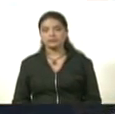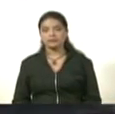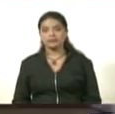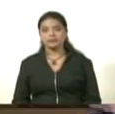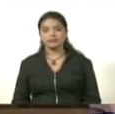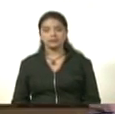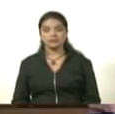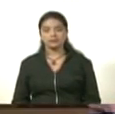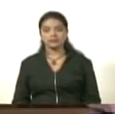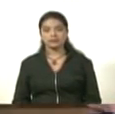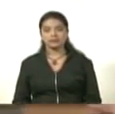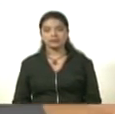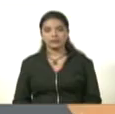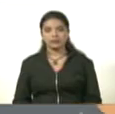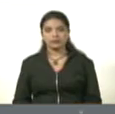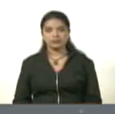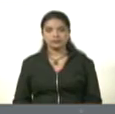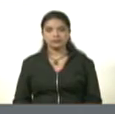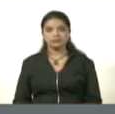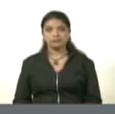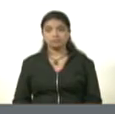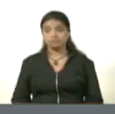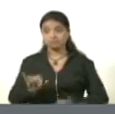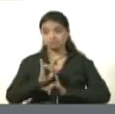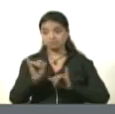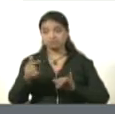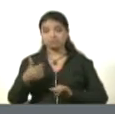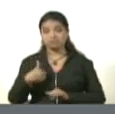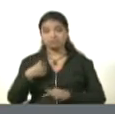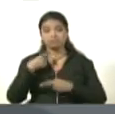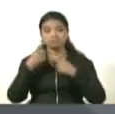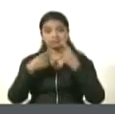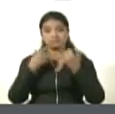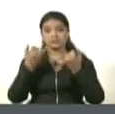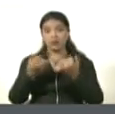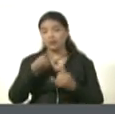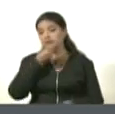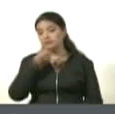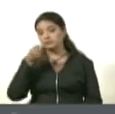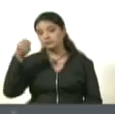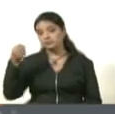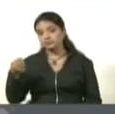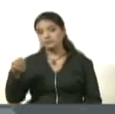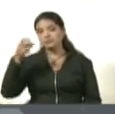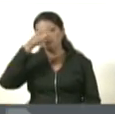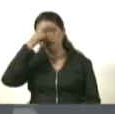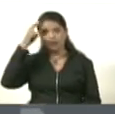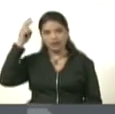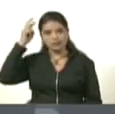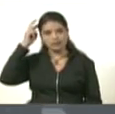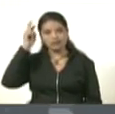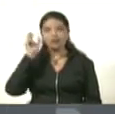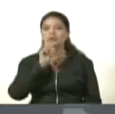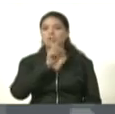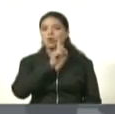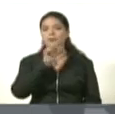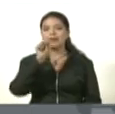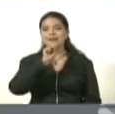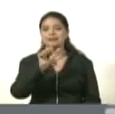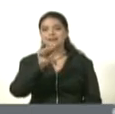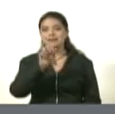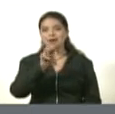culminar y terminar de dar mis palabras, le voy a ceder la palabra al canciller Samuel Moncada para